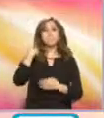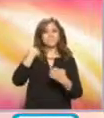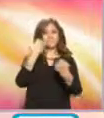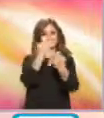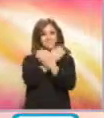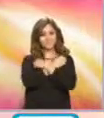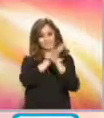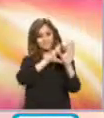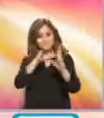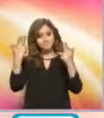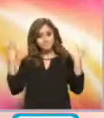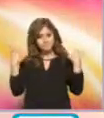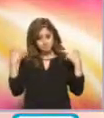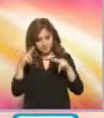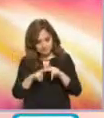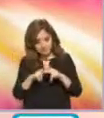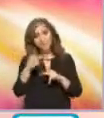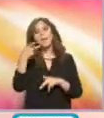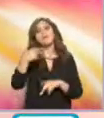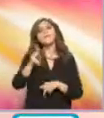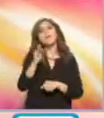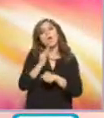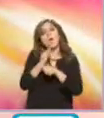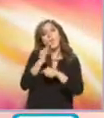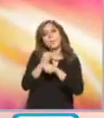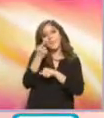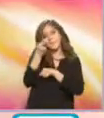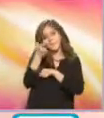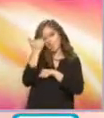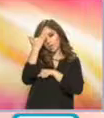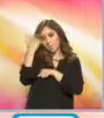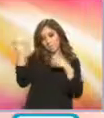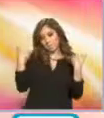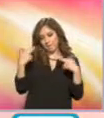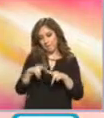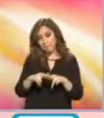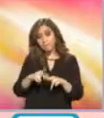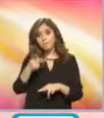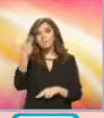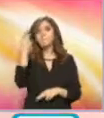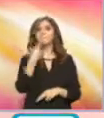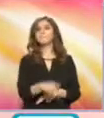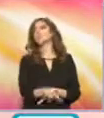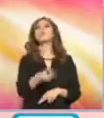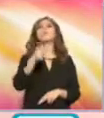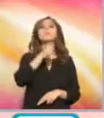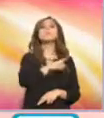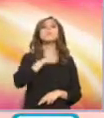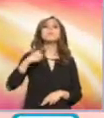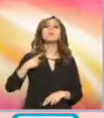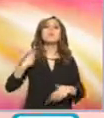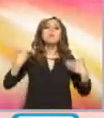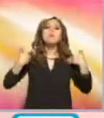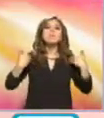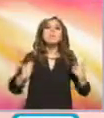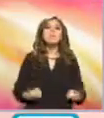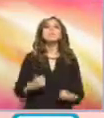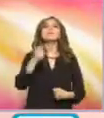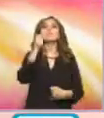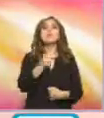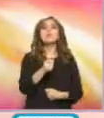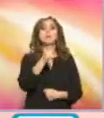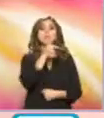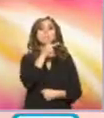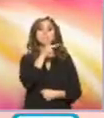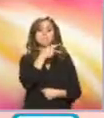sino a pequeños grupos. Y la verdad es que creo que es importantísimo que como padres entendamos que los profesores se